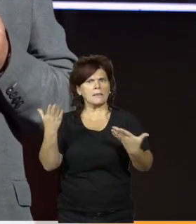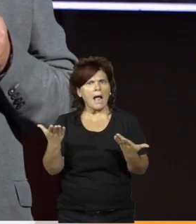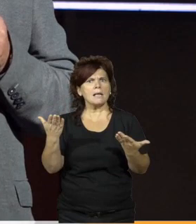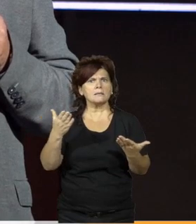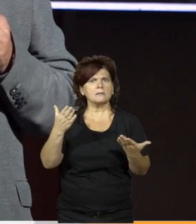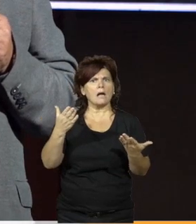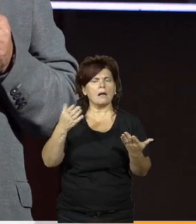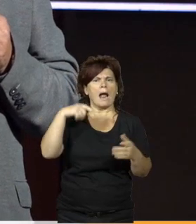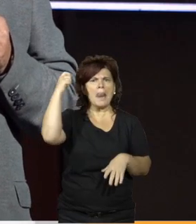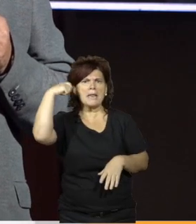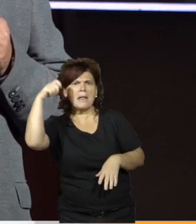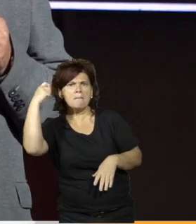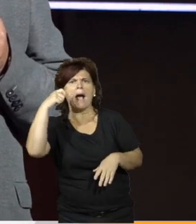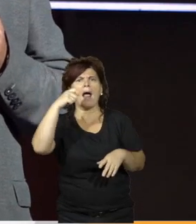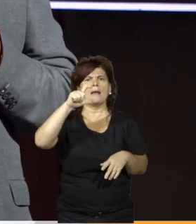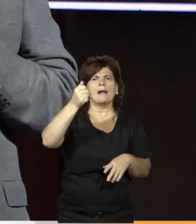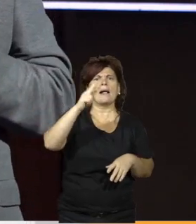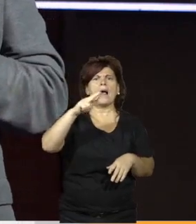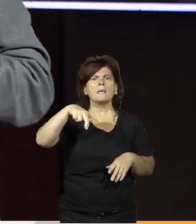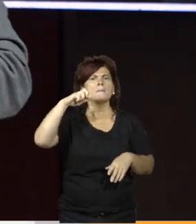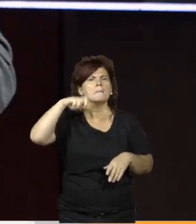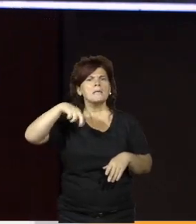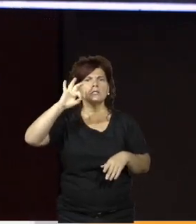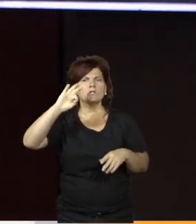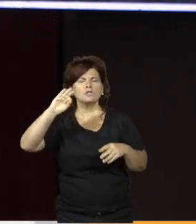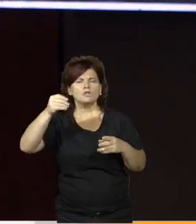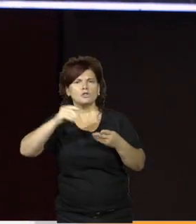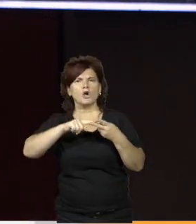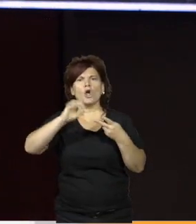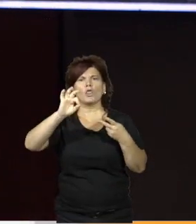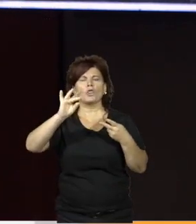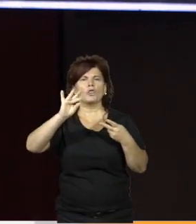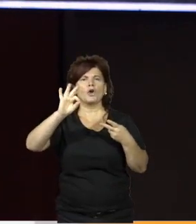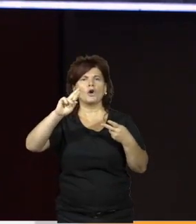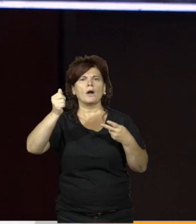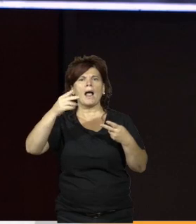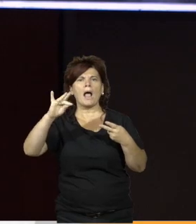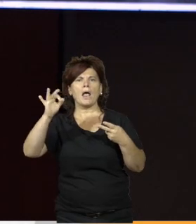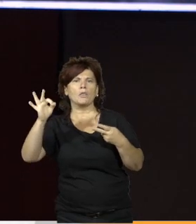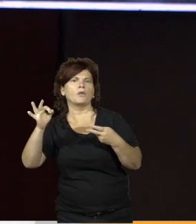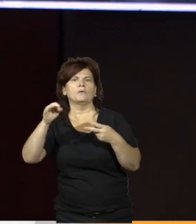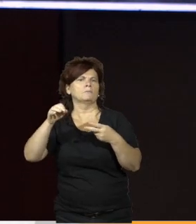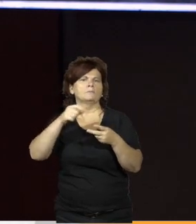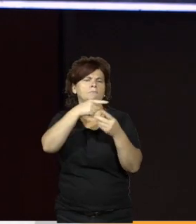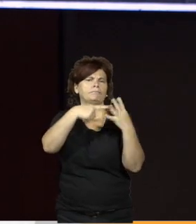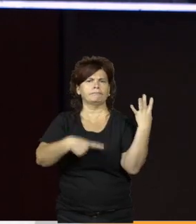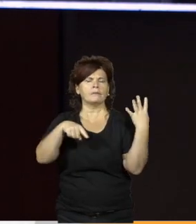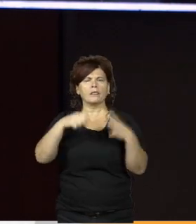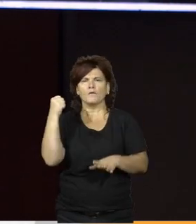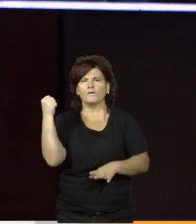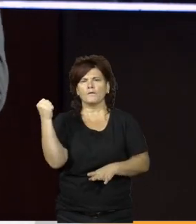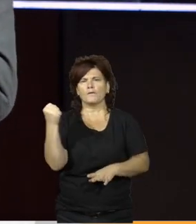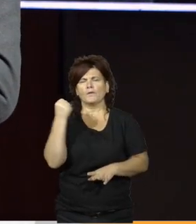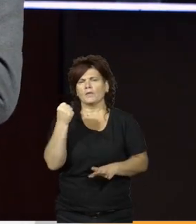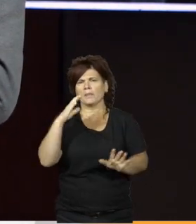un carpincho, un yacaré, un dorado, realmente que aprendamos a querer lo que tenemos. Esto es fundamental